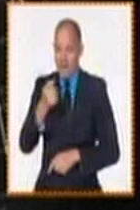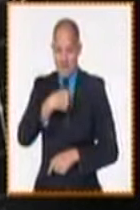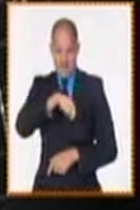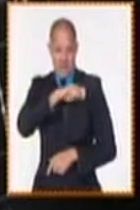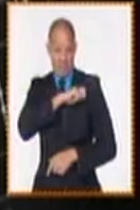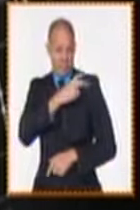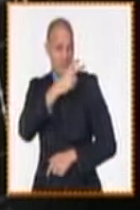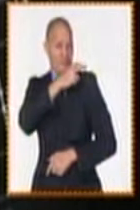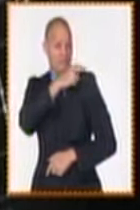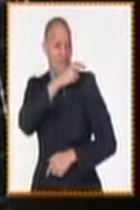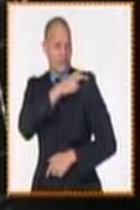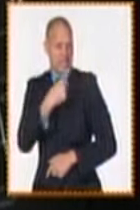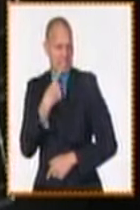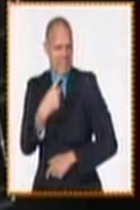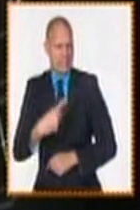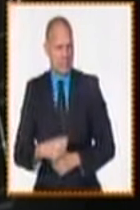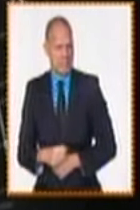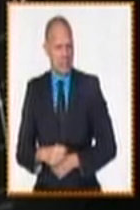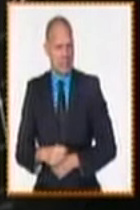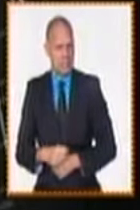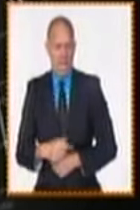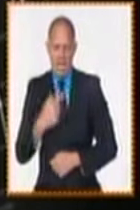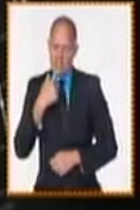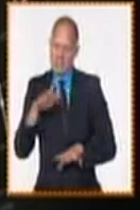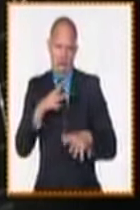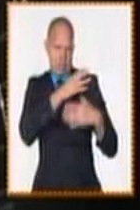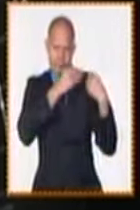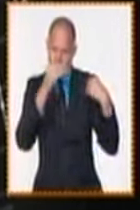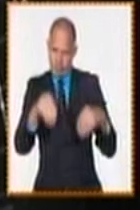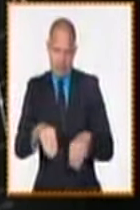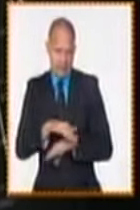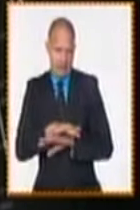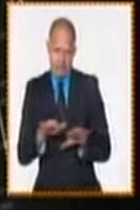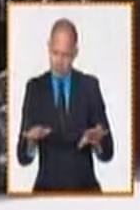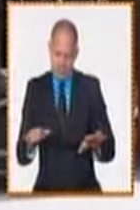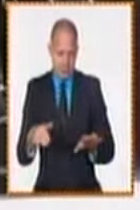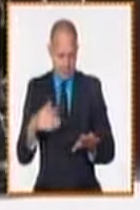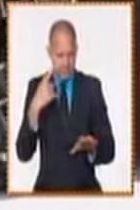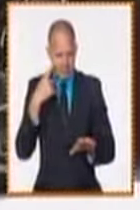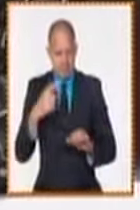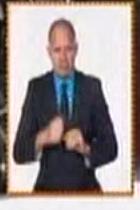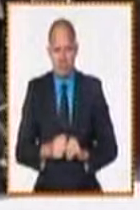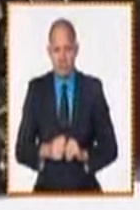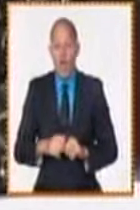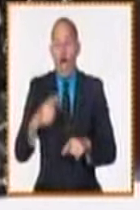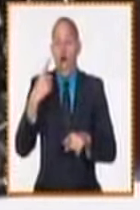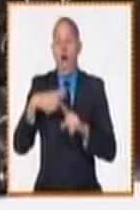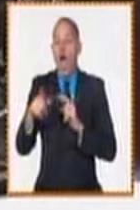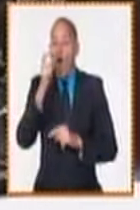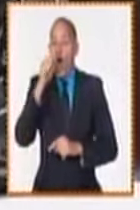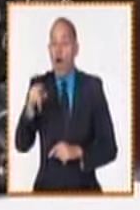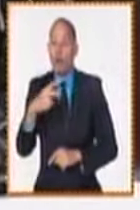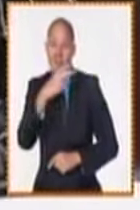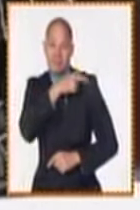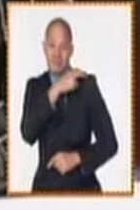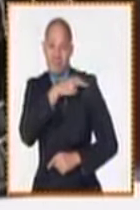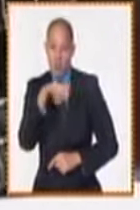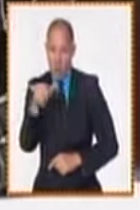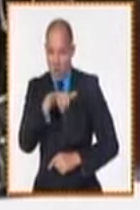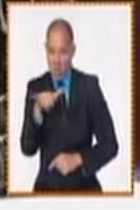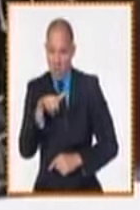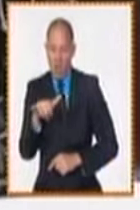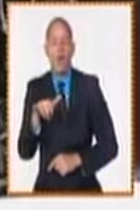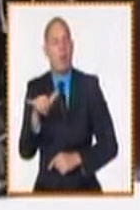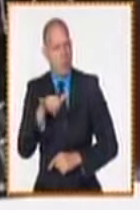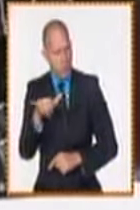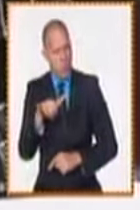Udaeta, decide capitular con el entonces también teniente general Luis Margano como